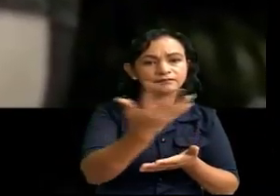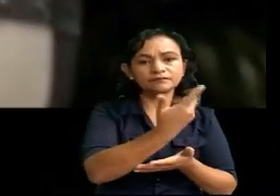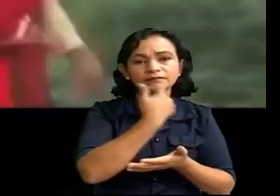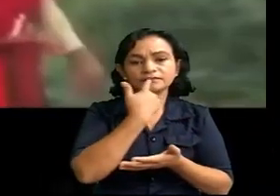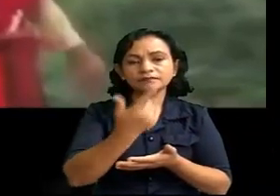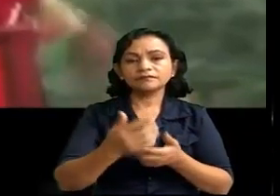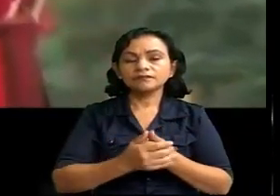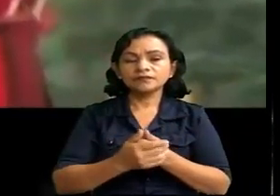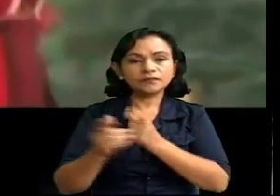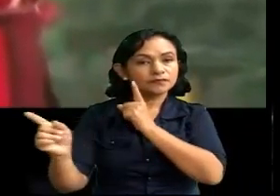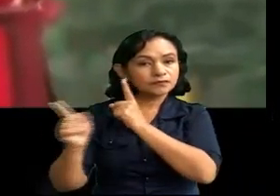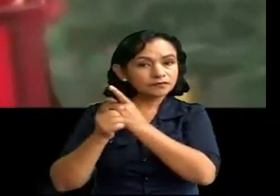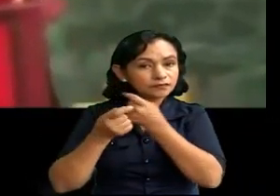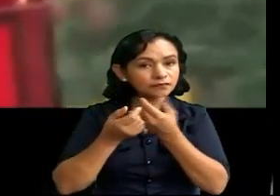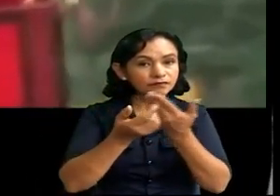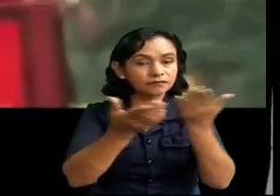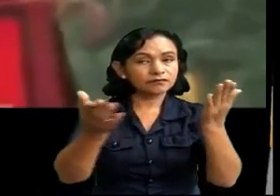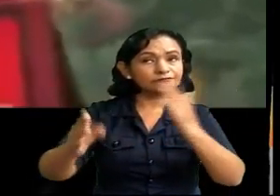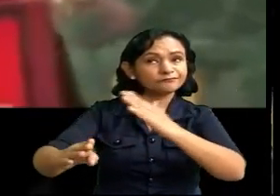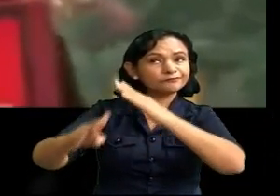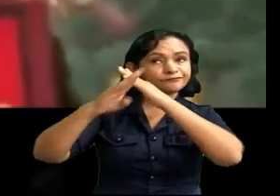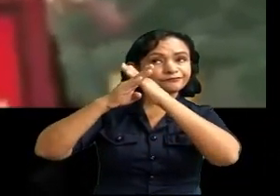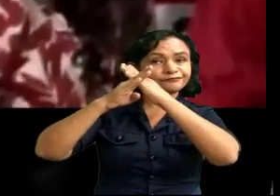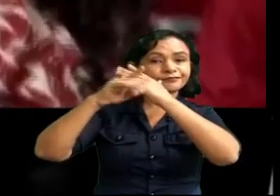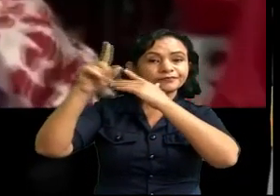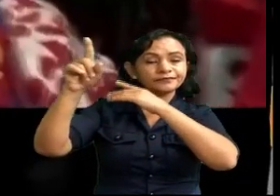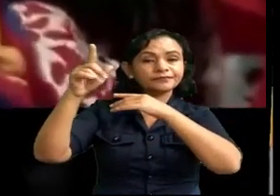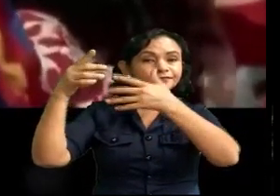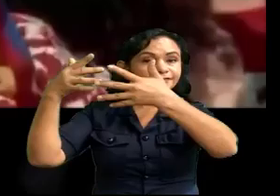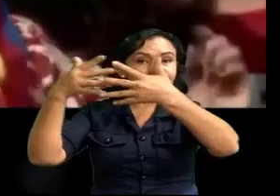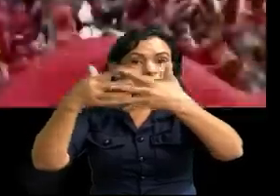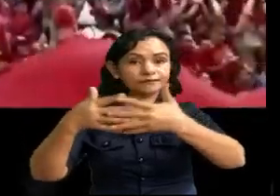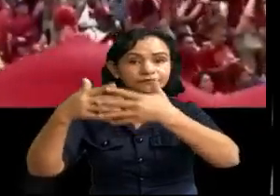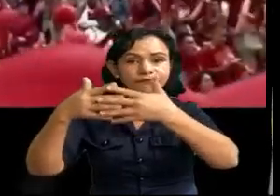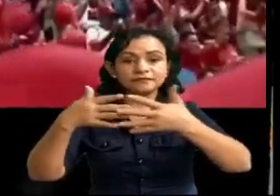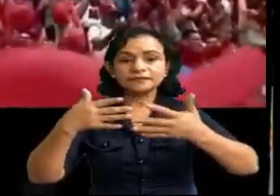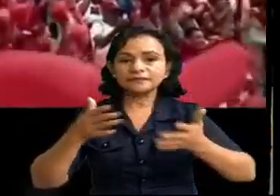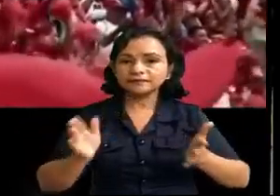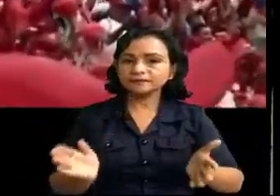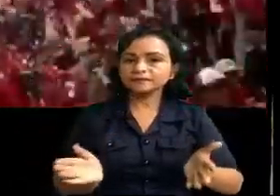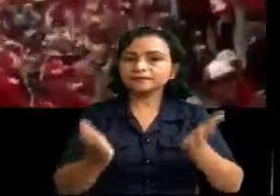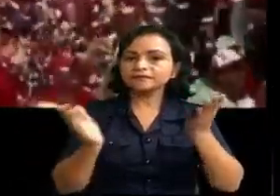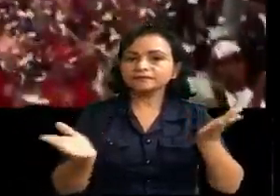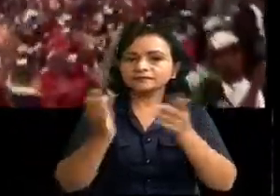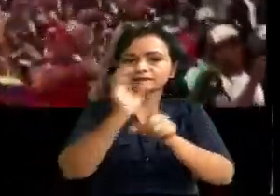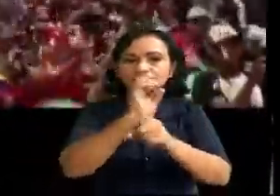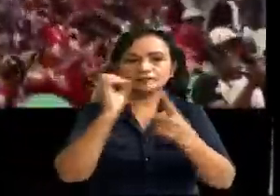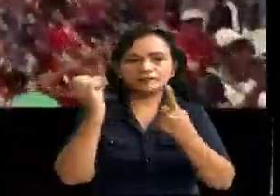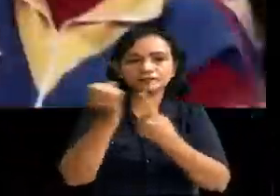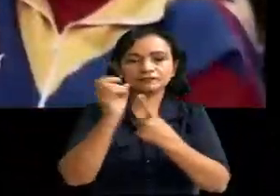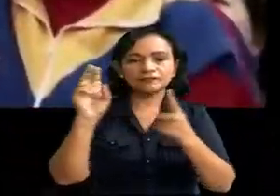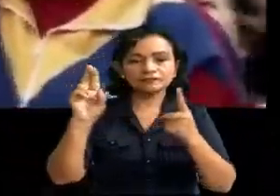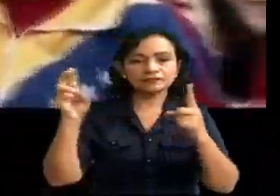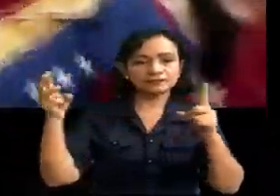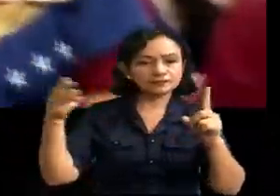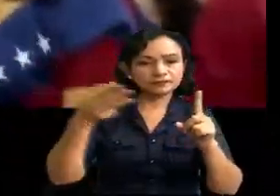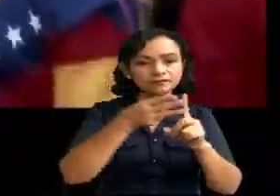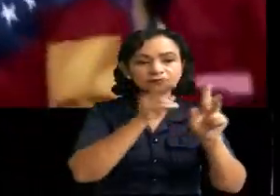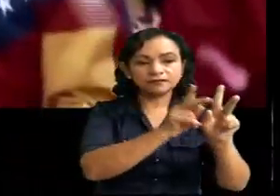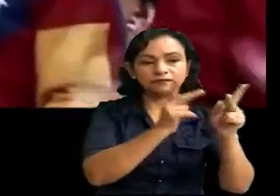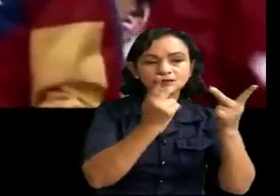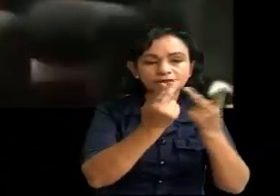Su mensaje diáfano en contra del imperialismo estadounidense le motivó a fomentar la creación de organismos regionales al servicio de los